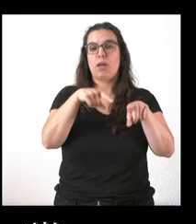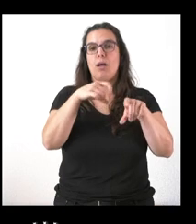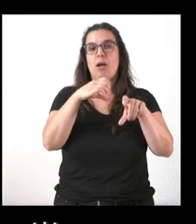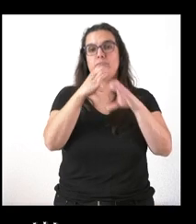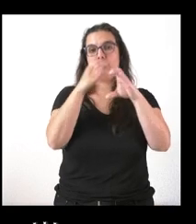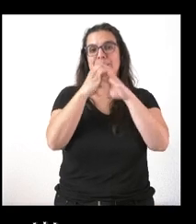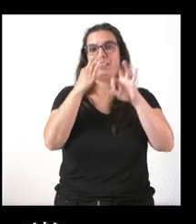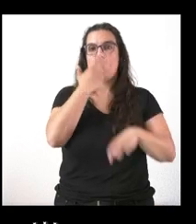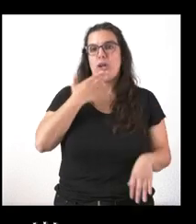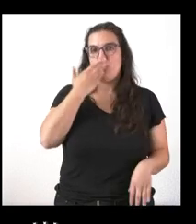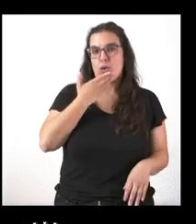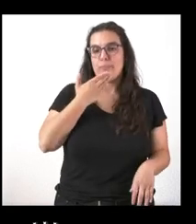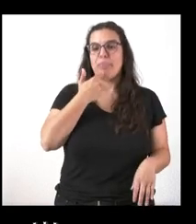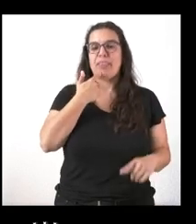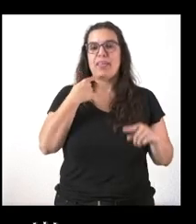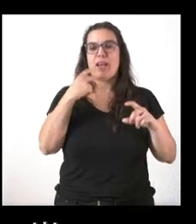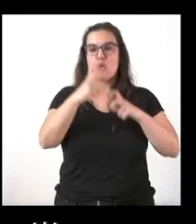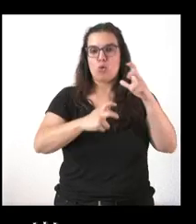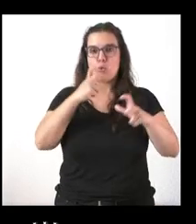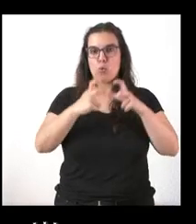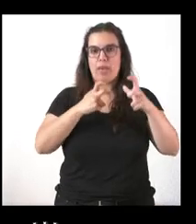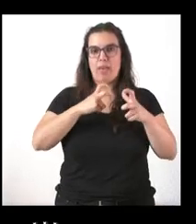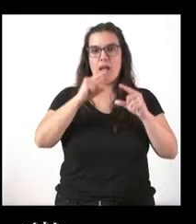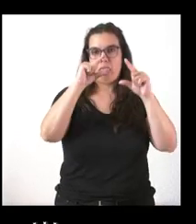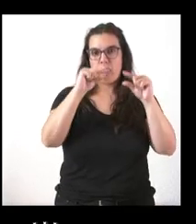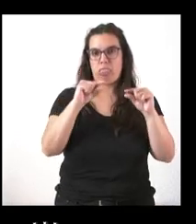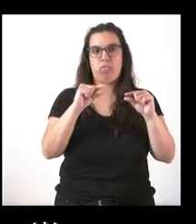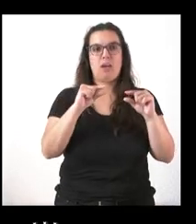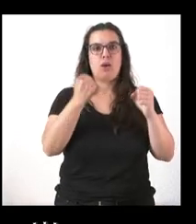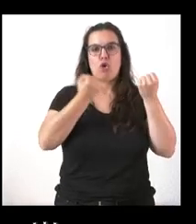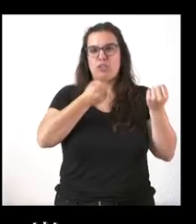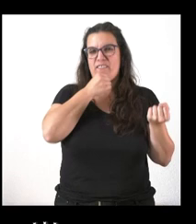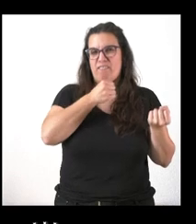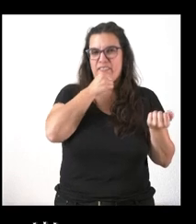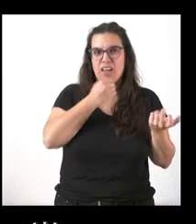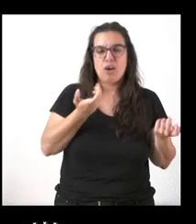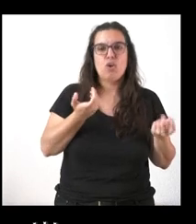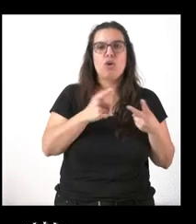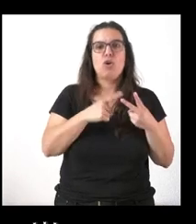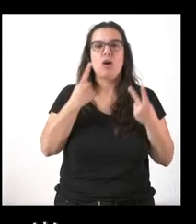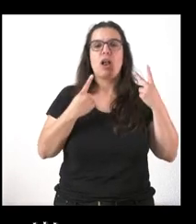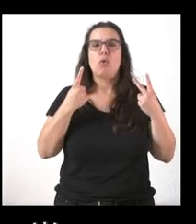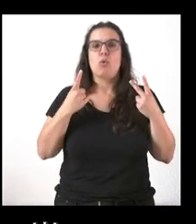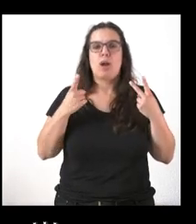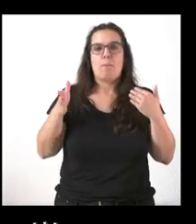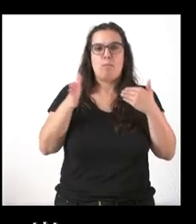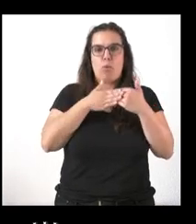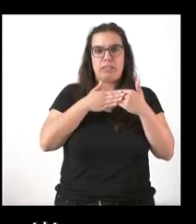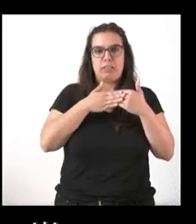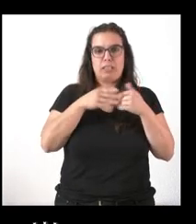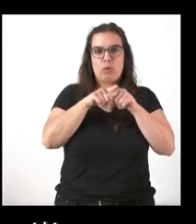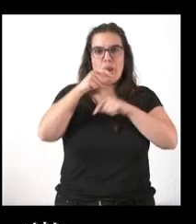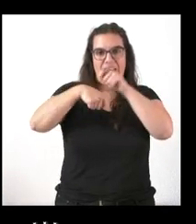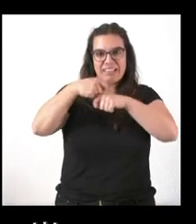hablan de que las ruedas están gastadas que los vehículos son muy viejos que algunas puertas se sujetan con cinchas